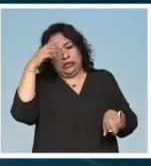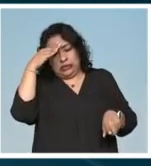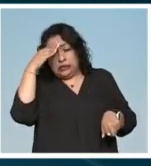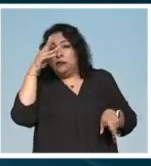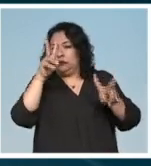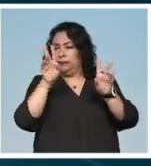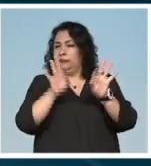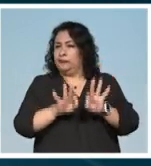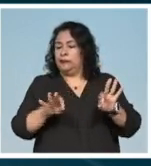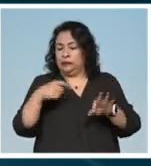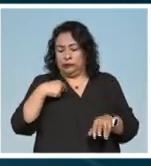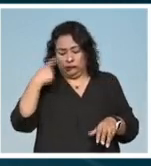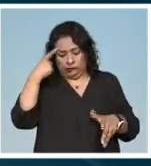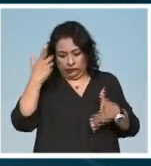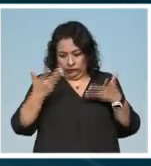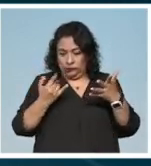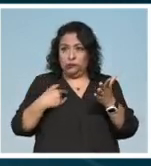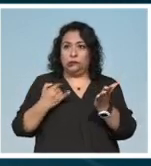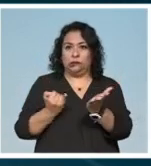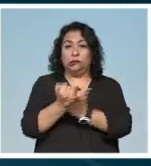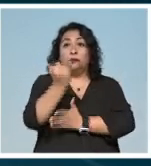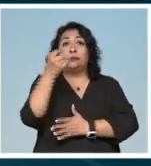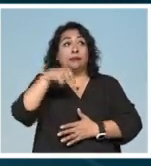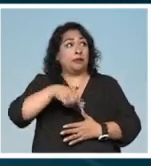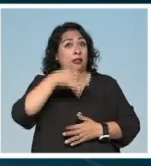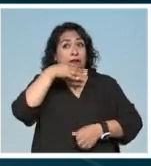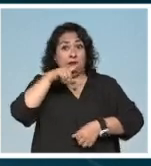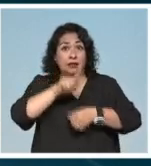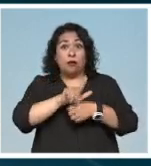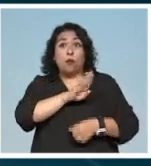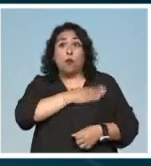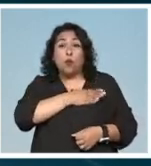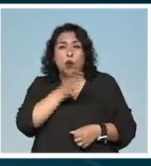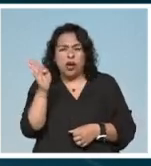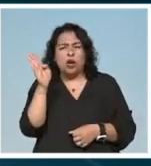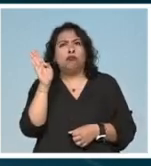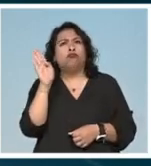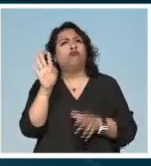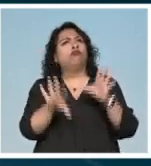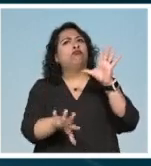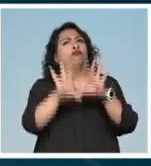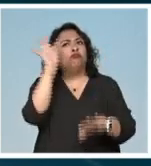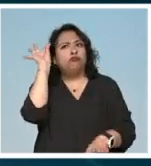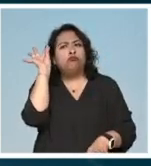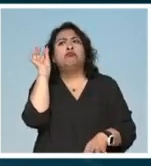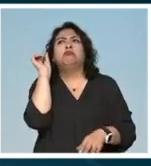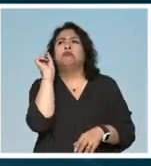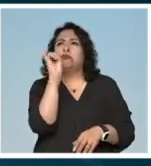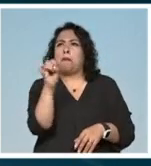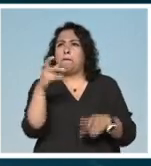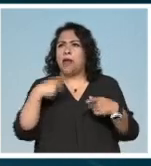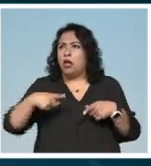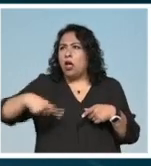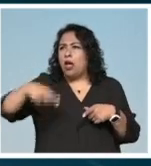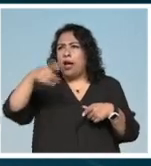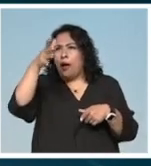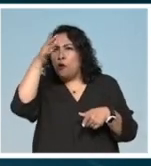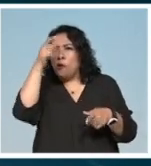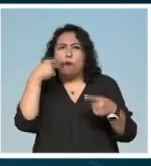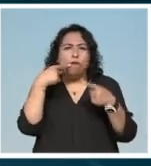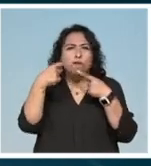tema importante de criterio y que este festival afortunadamente lo toma y dice, ok, la gente se está poniendo de acuerdo